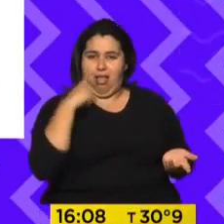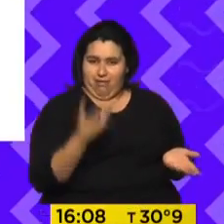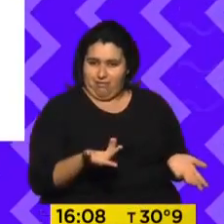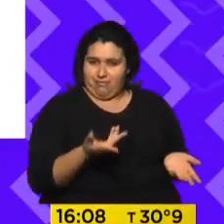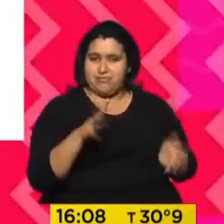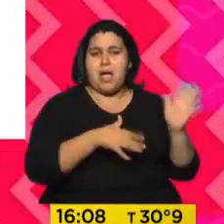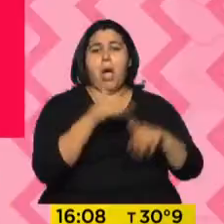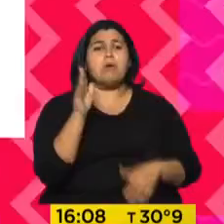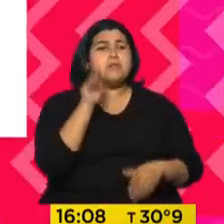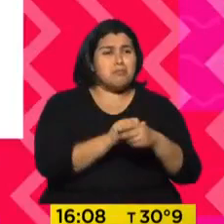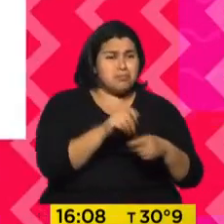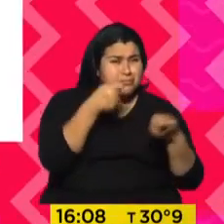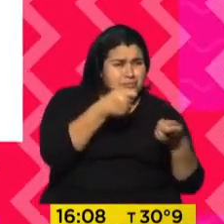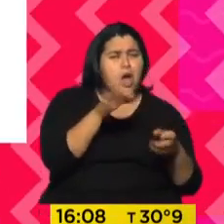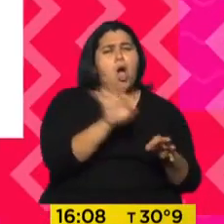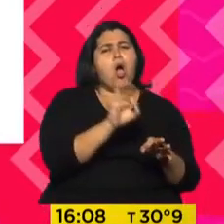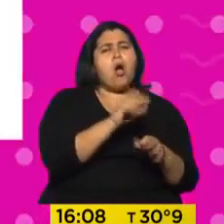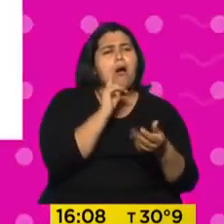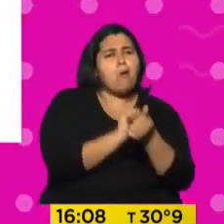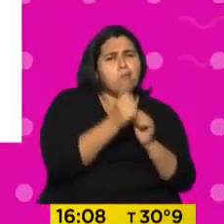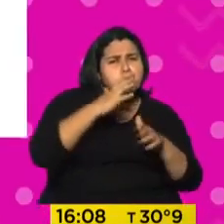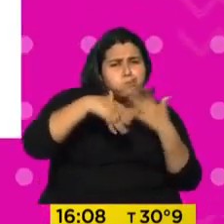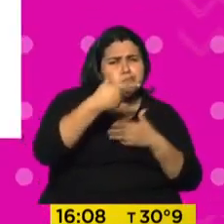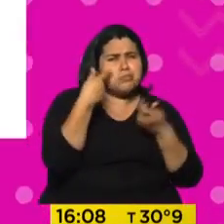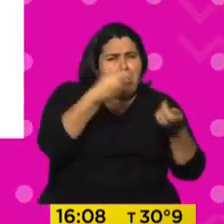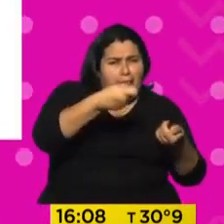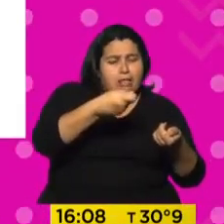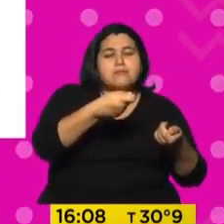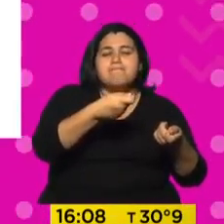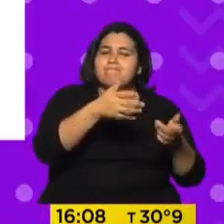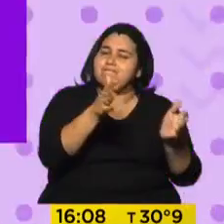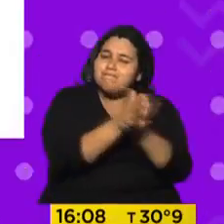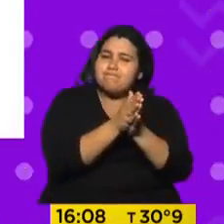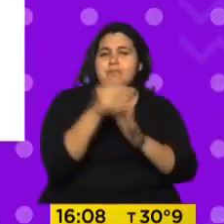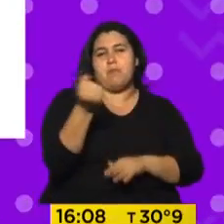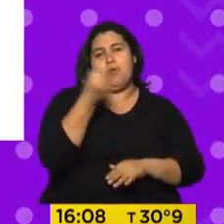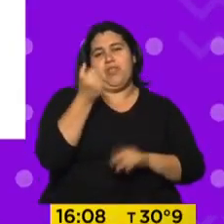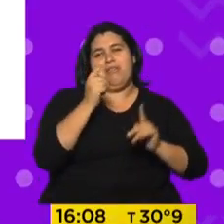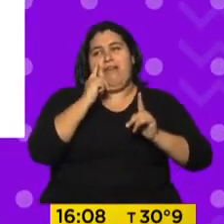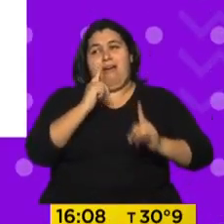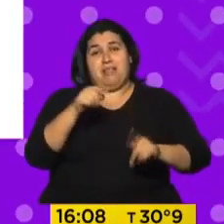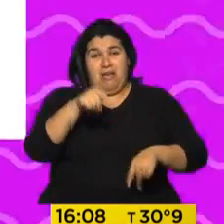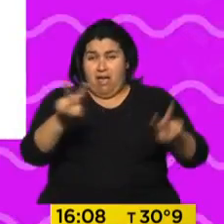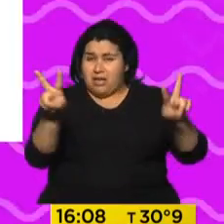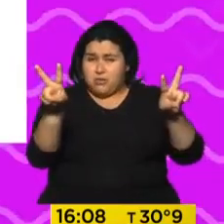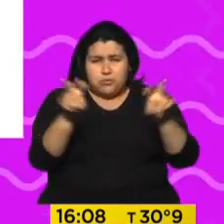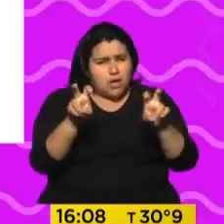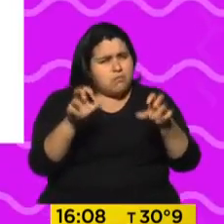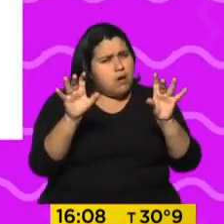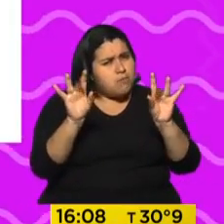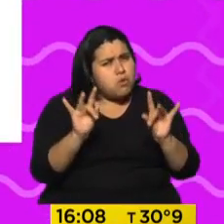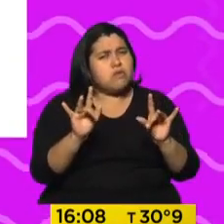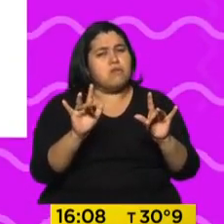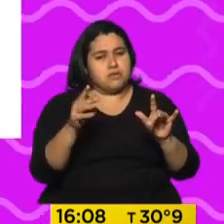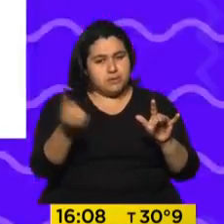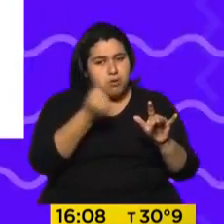te presionó para tener relaciones sexuales. Estemos muy atentas. Este es un tema cabal a resolver